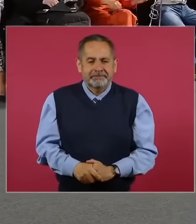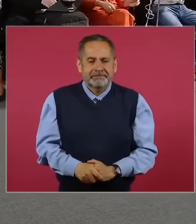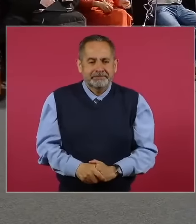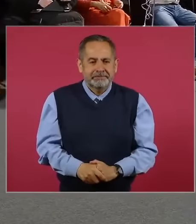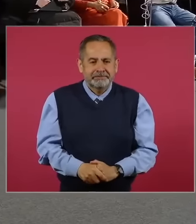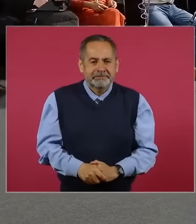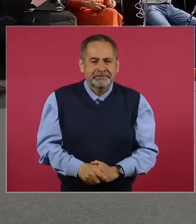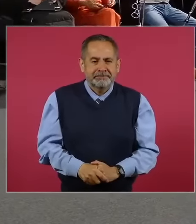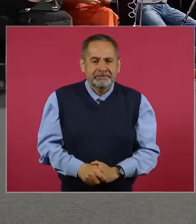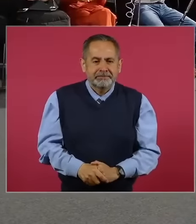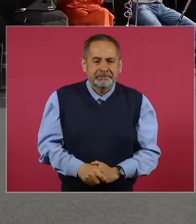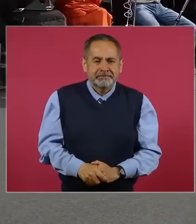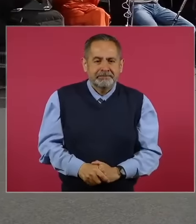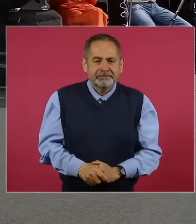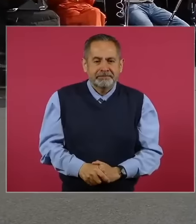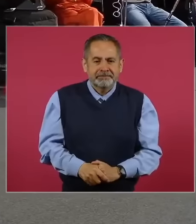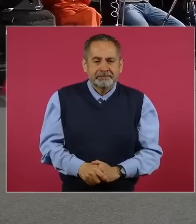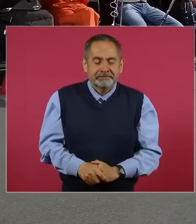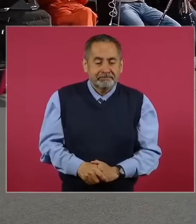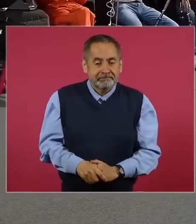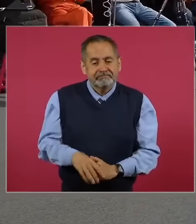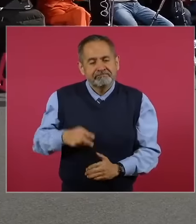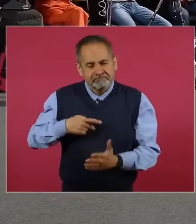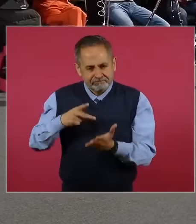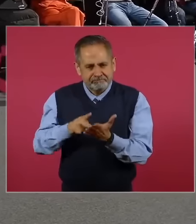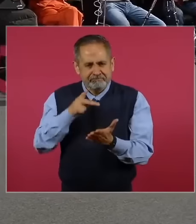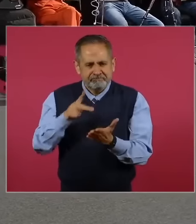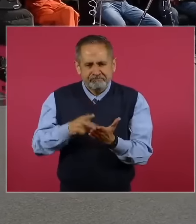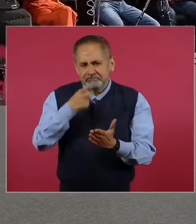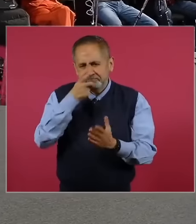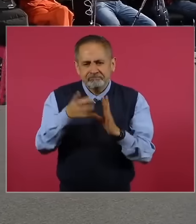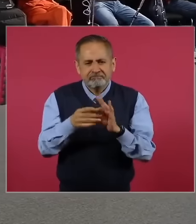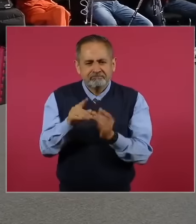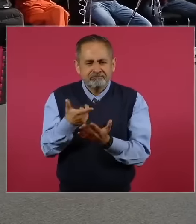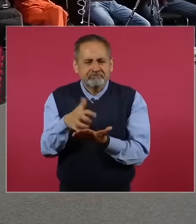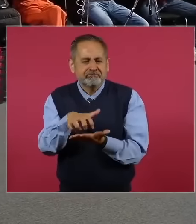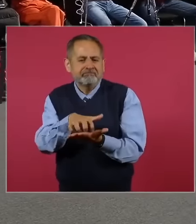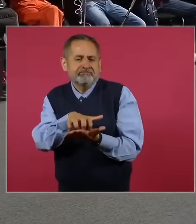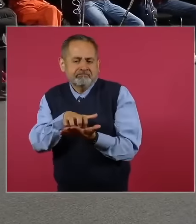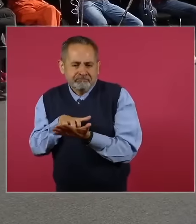la austeridad, lo he dicho varias veces, no es un asunto